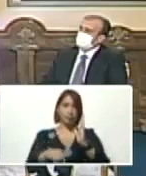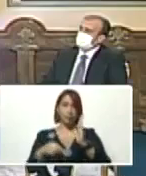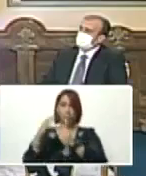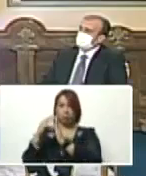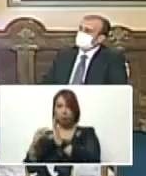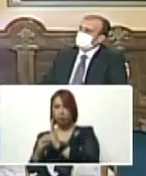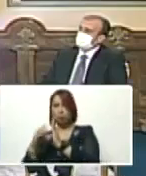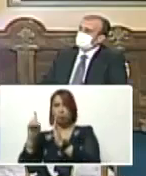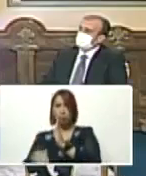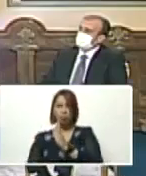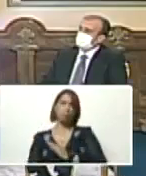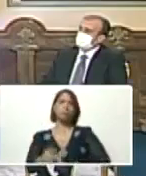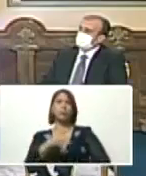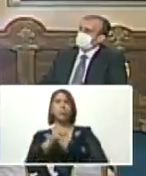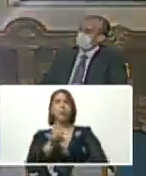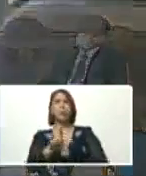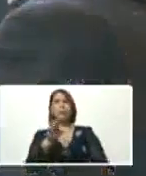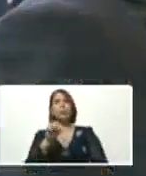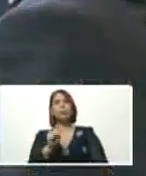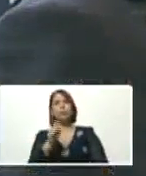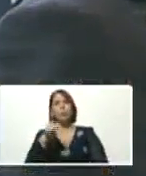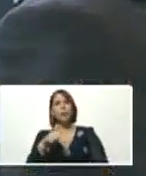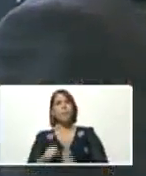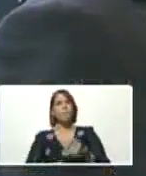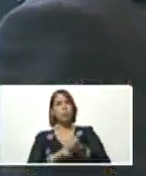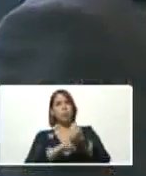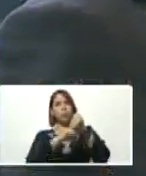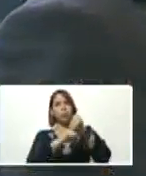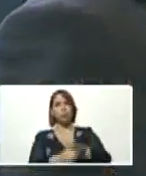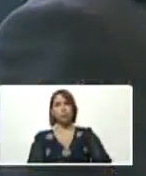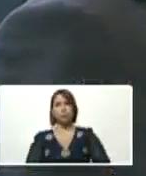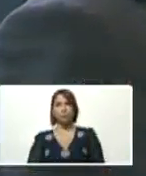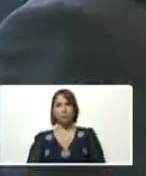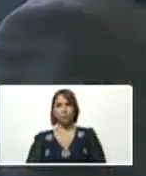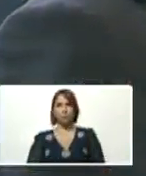Plus, impulsando, bueno.